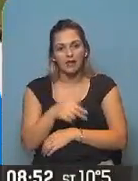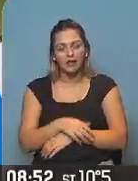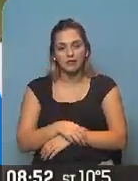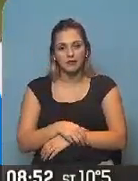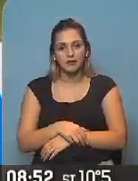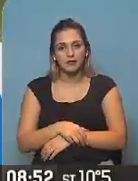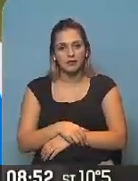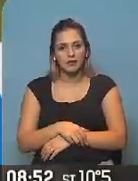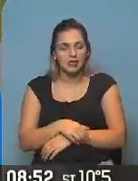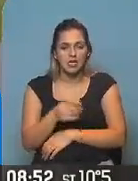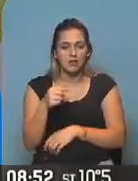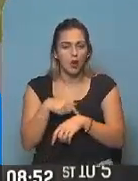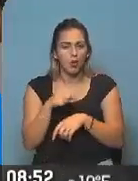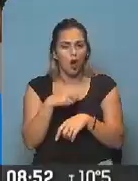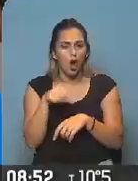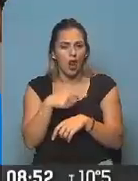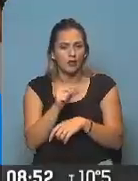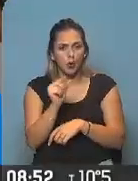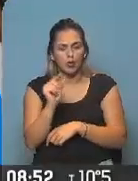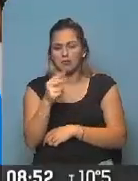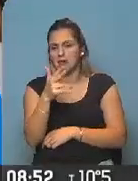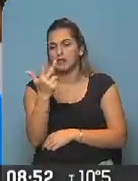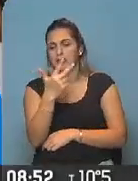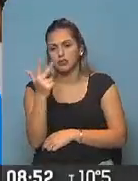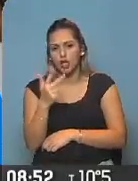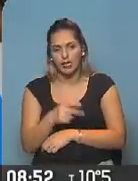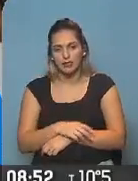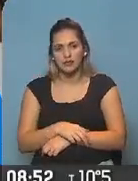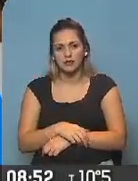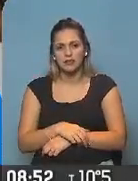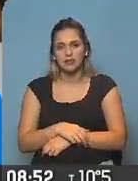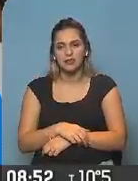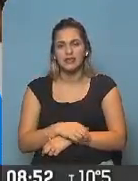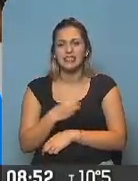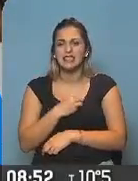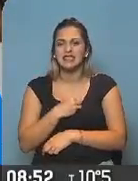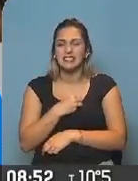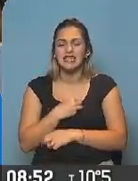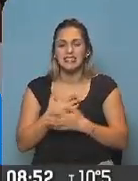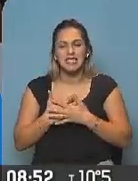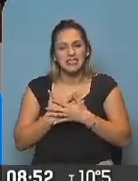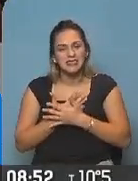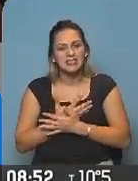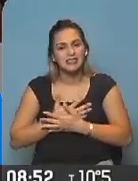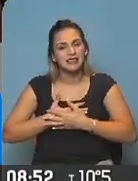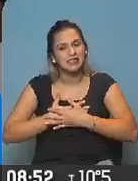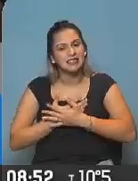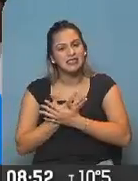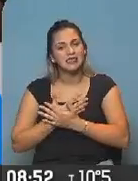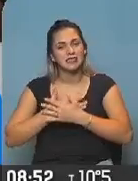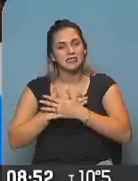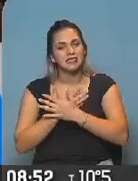a las horas de estar ahí, a las 3 horas, ya como que uno siente la angustia, ¿no? Siente la opresión de la